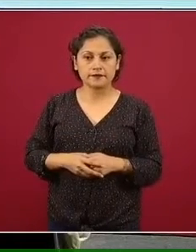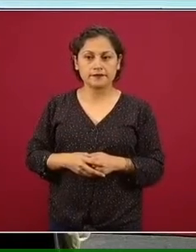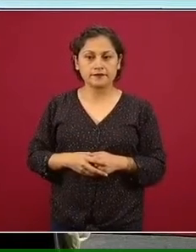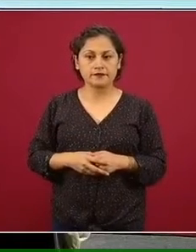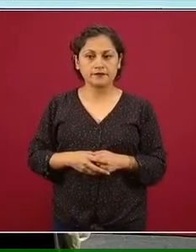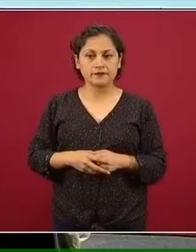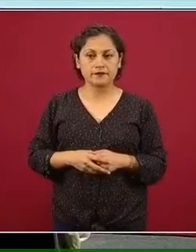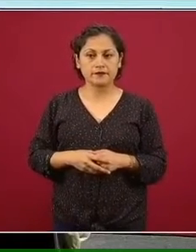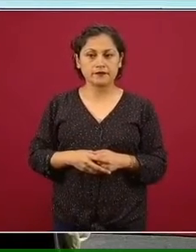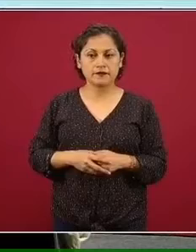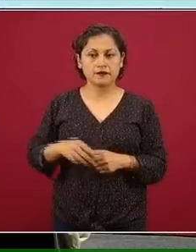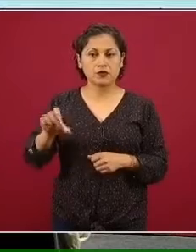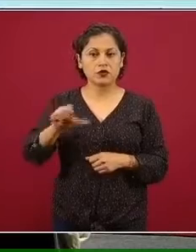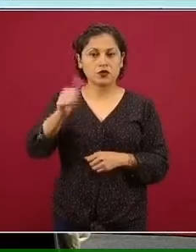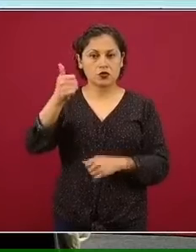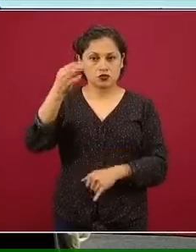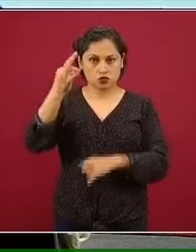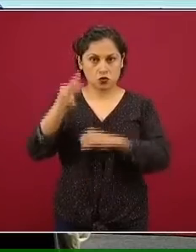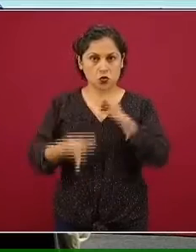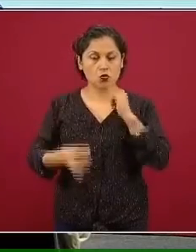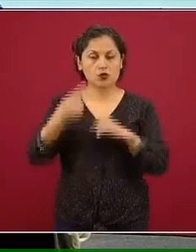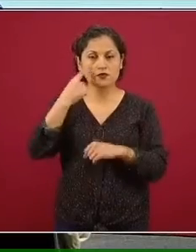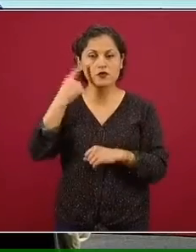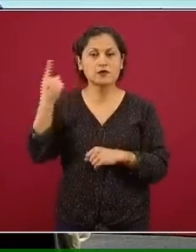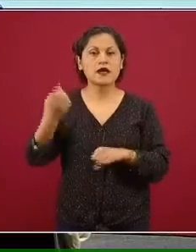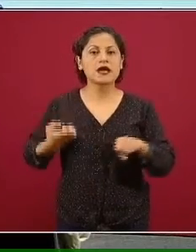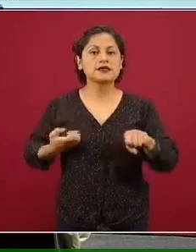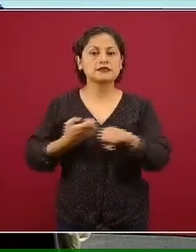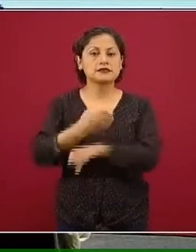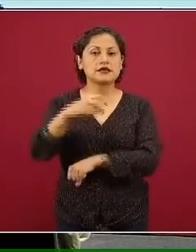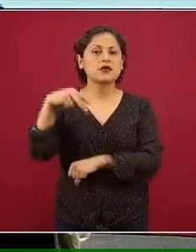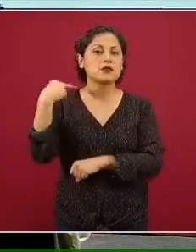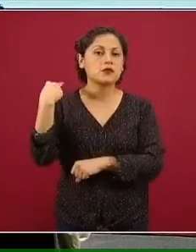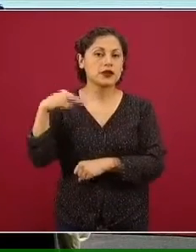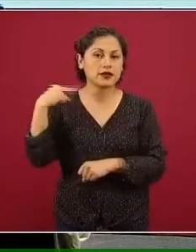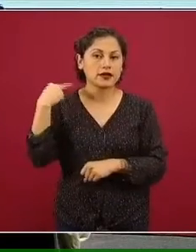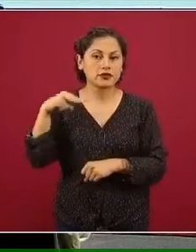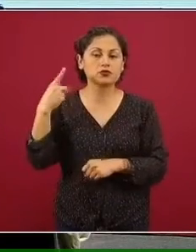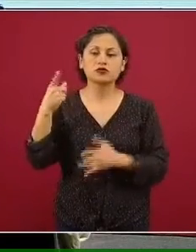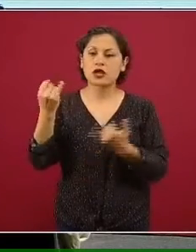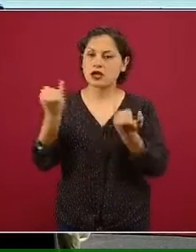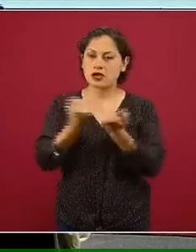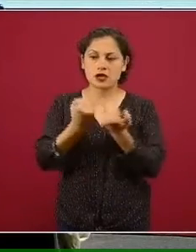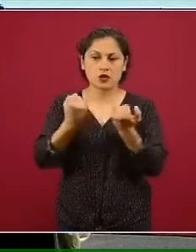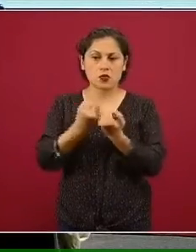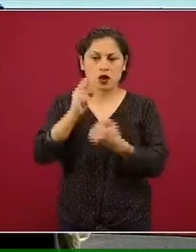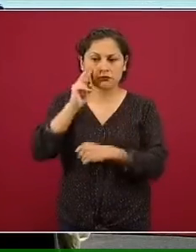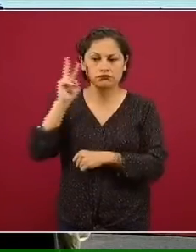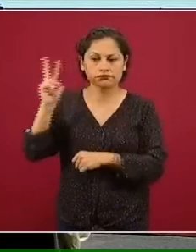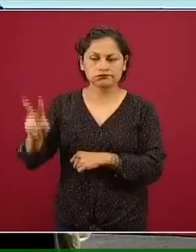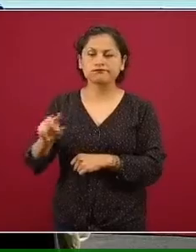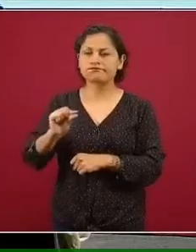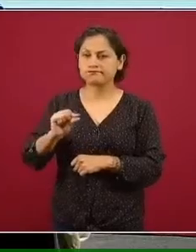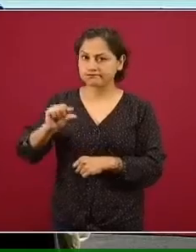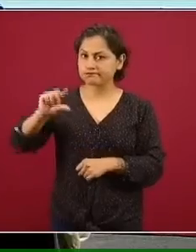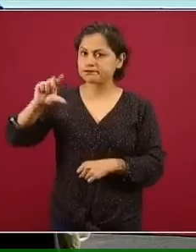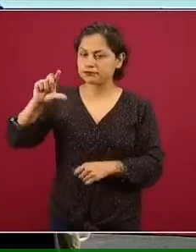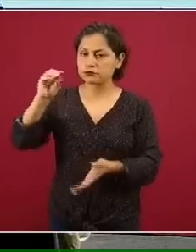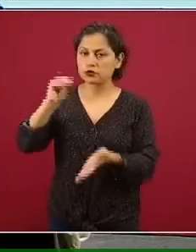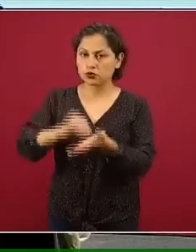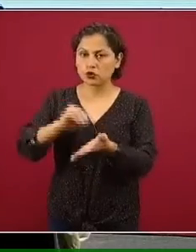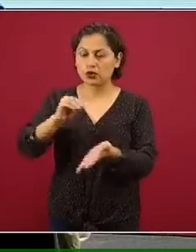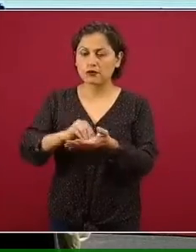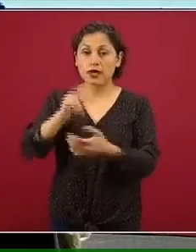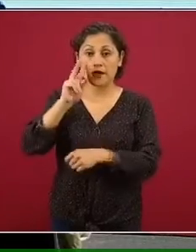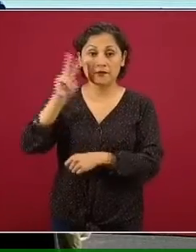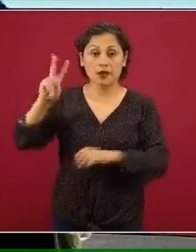noche, el estado de Veracruz, igual, una tendencia clara todavía ascendente cuando vemos todos los